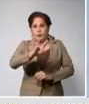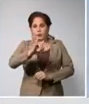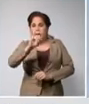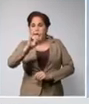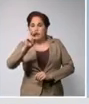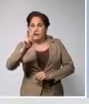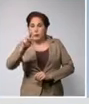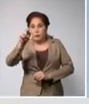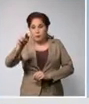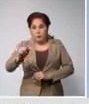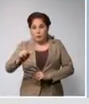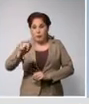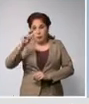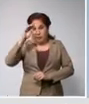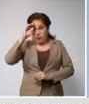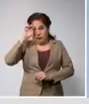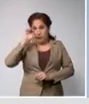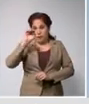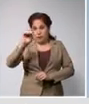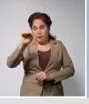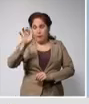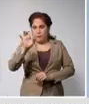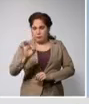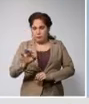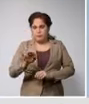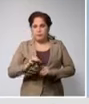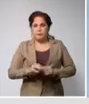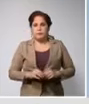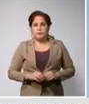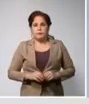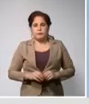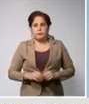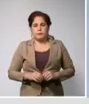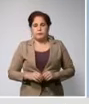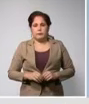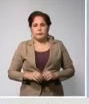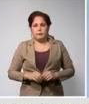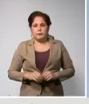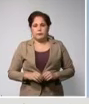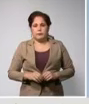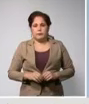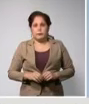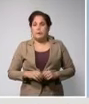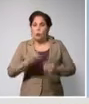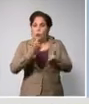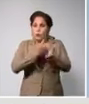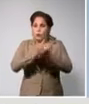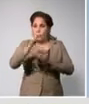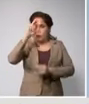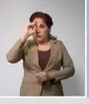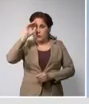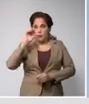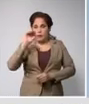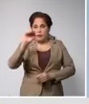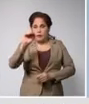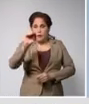65.962 pacientes que se han diagnosticado con la COVID-19, se mantiene ingresado